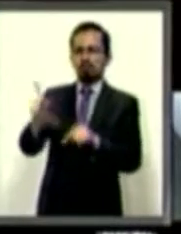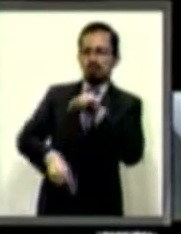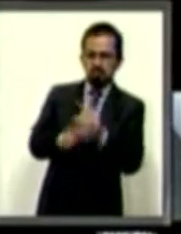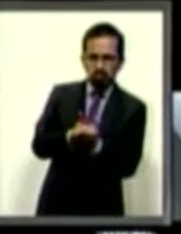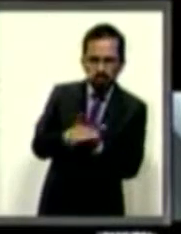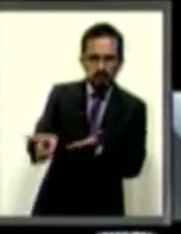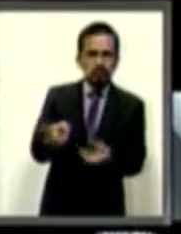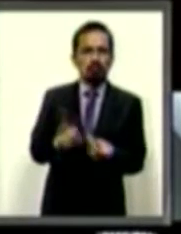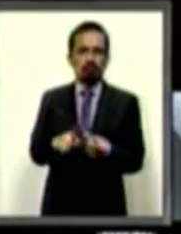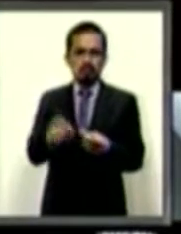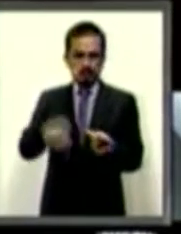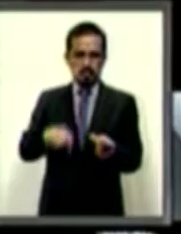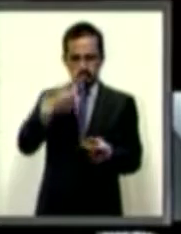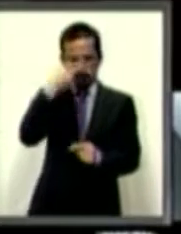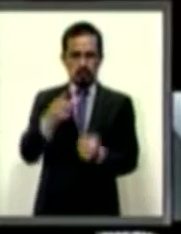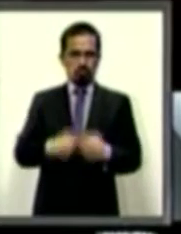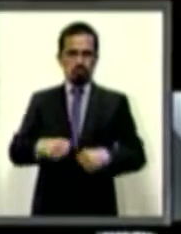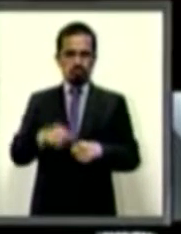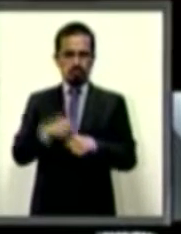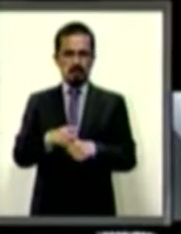sociedad cambiante como la nuestra.